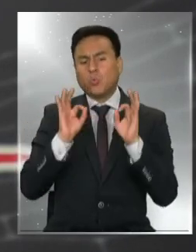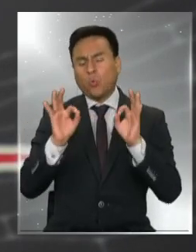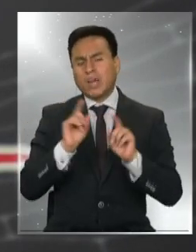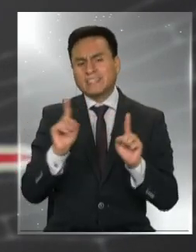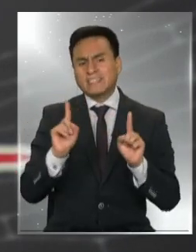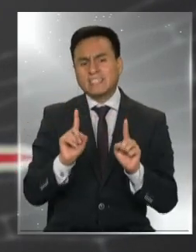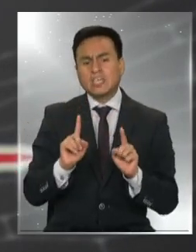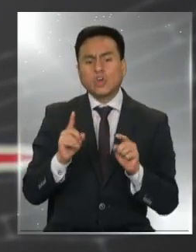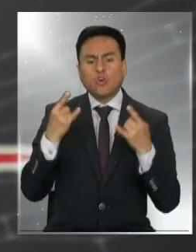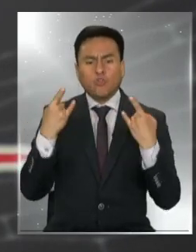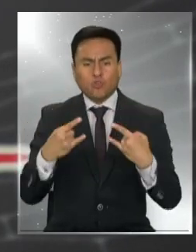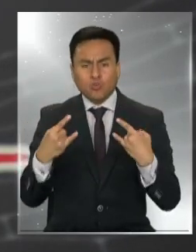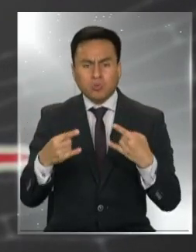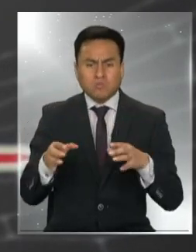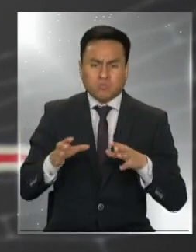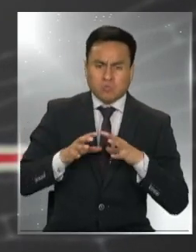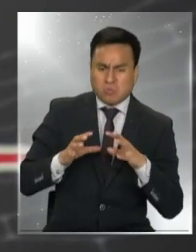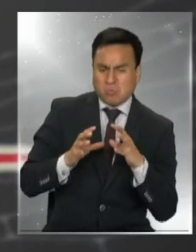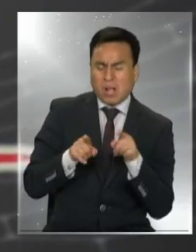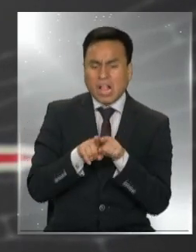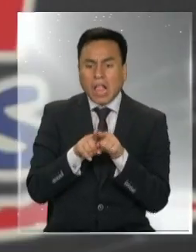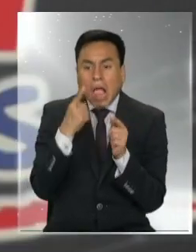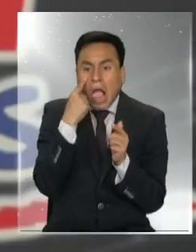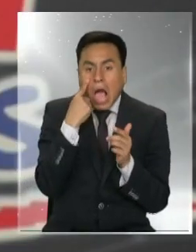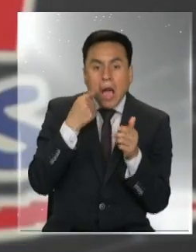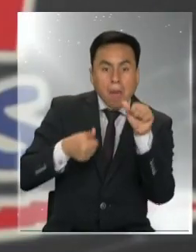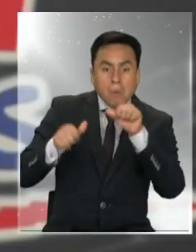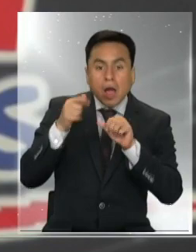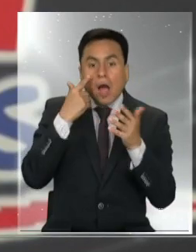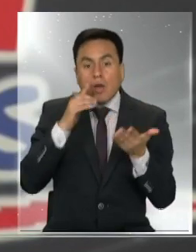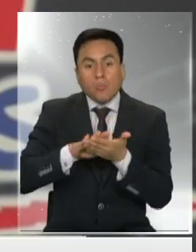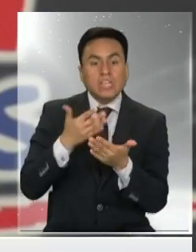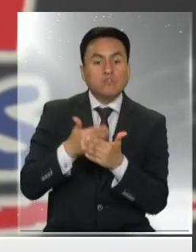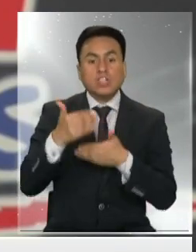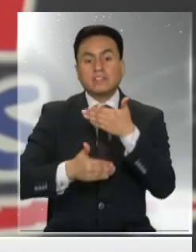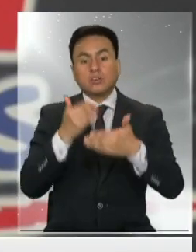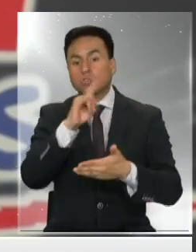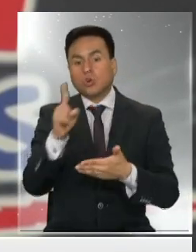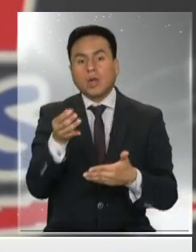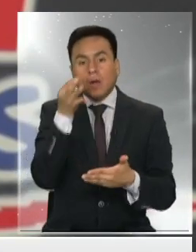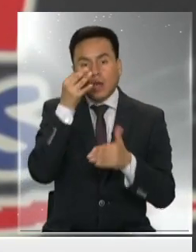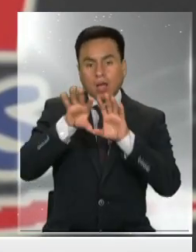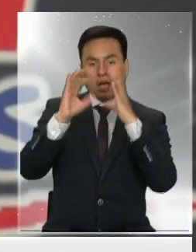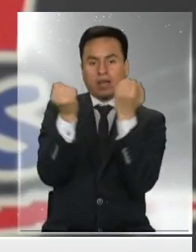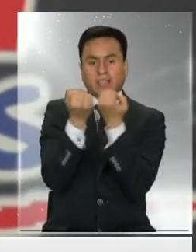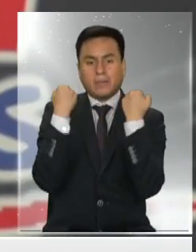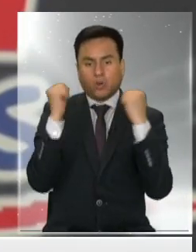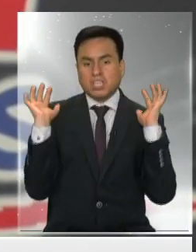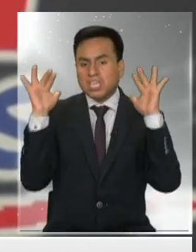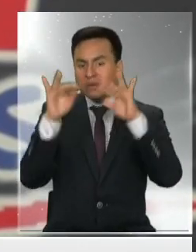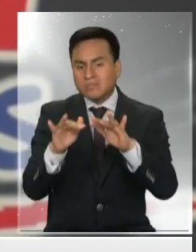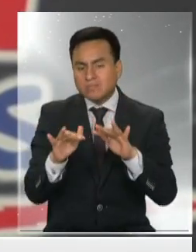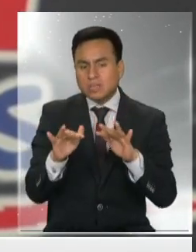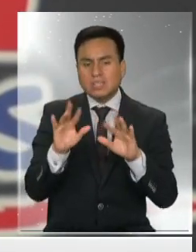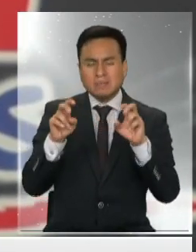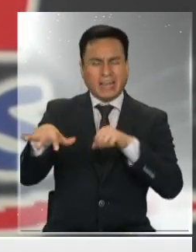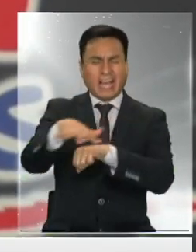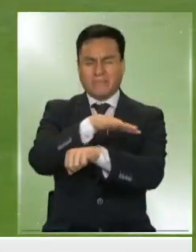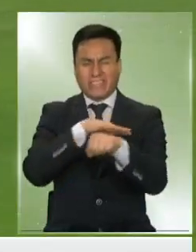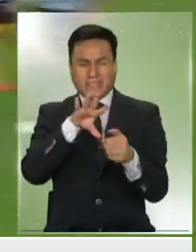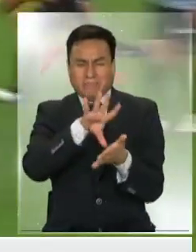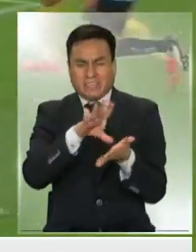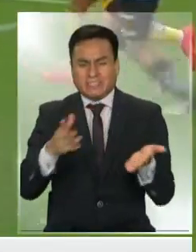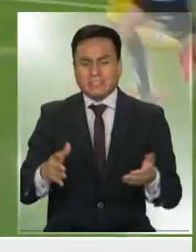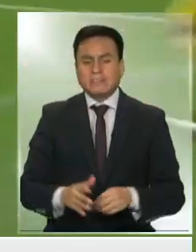creo que el fútbol no está tampoco para ser conejillo de India y para ver si funciona o no funciona un espectáculo deportivo con este tipo de ambiente,